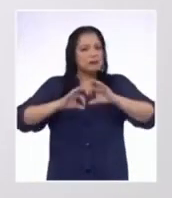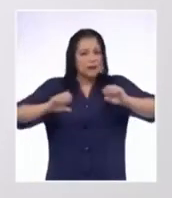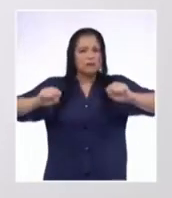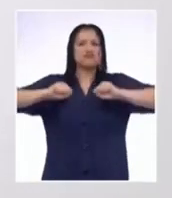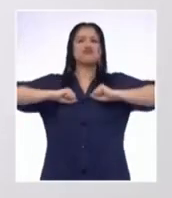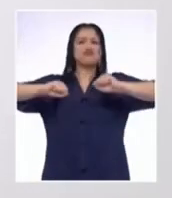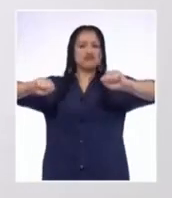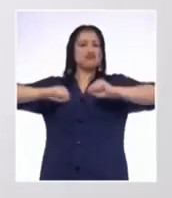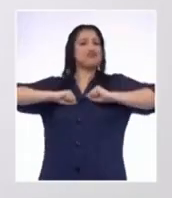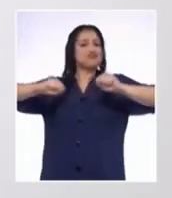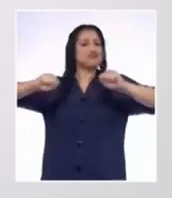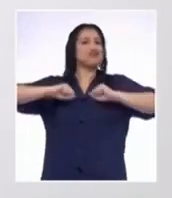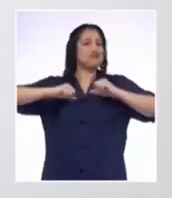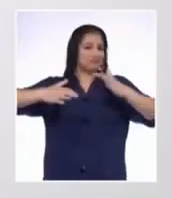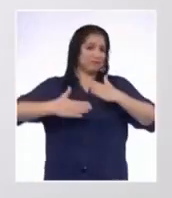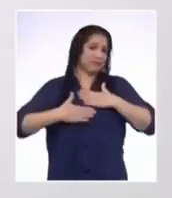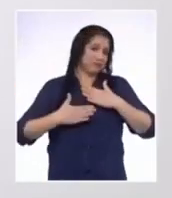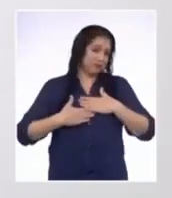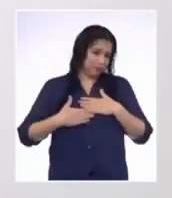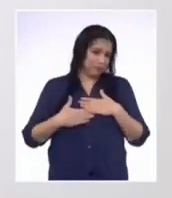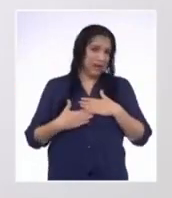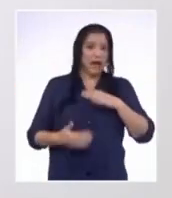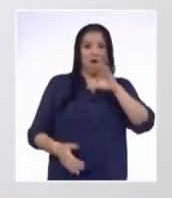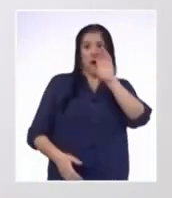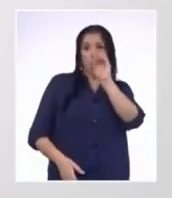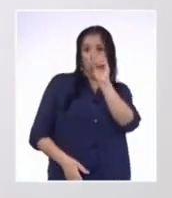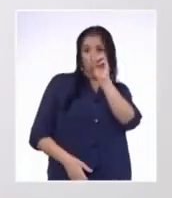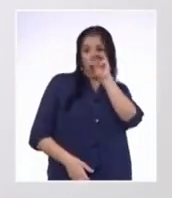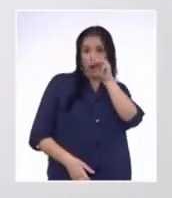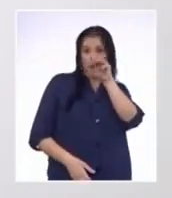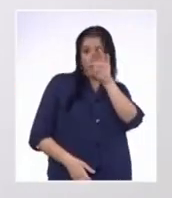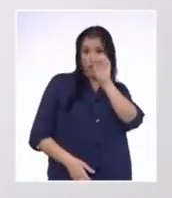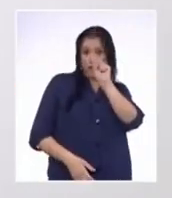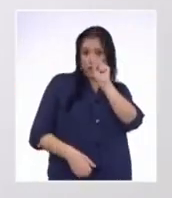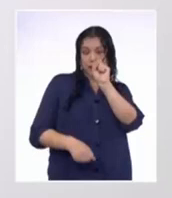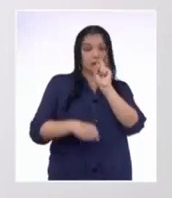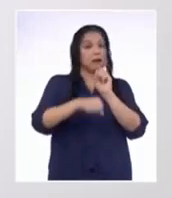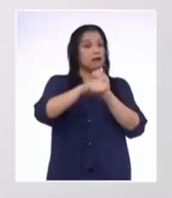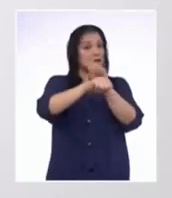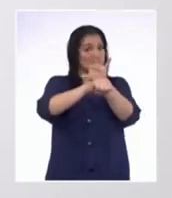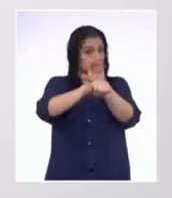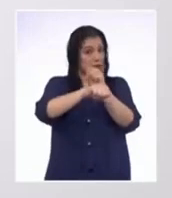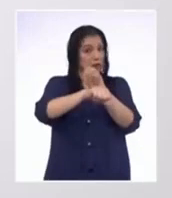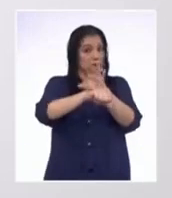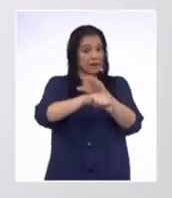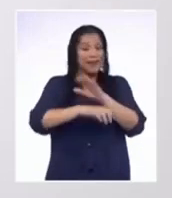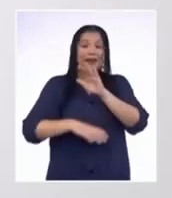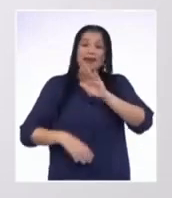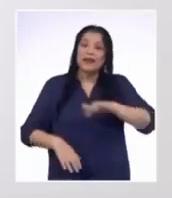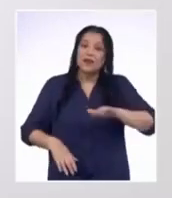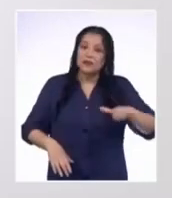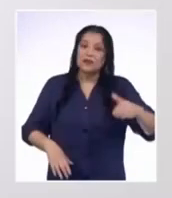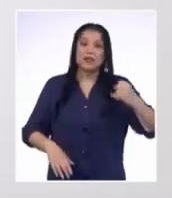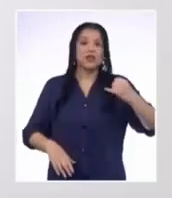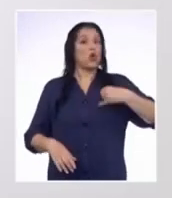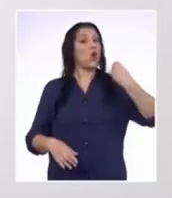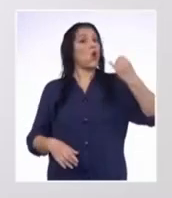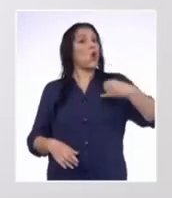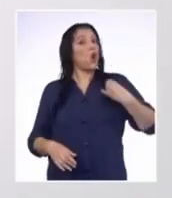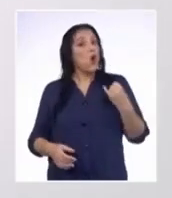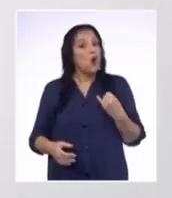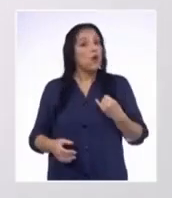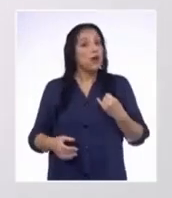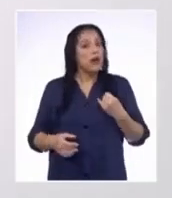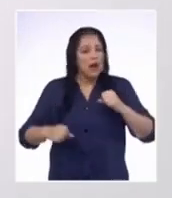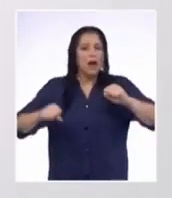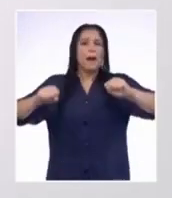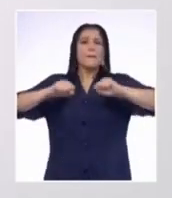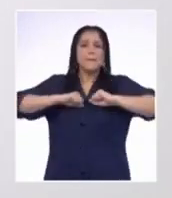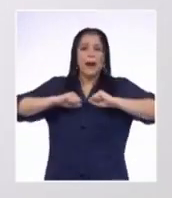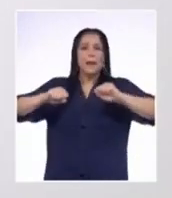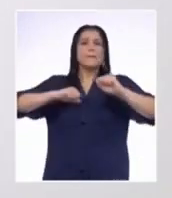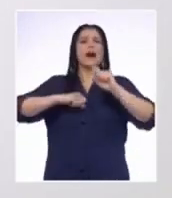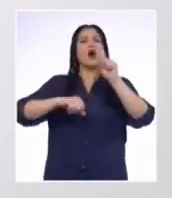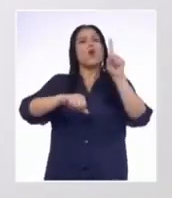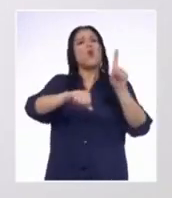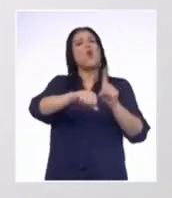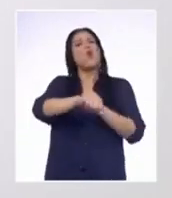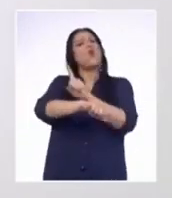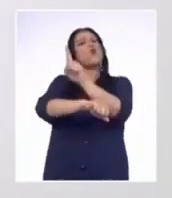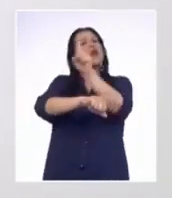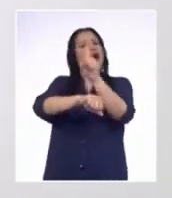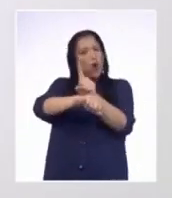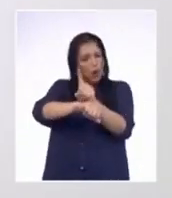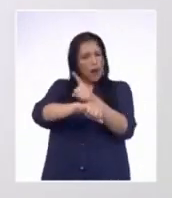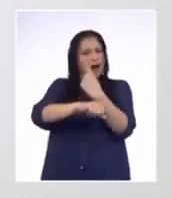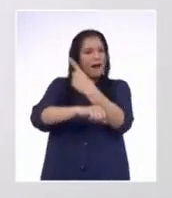ejercicio físico. La OMS recomienda que los niños y jóvenes hagan una hora y